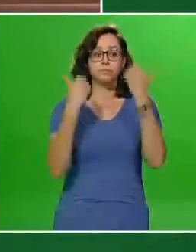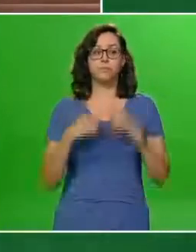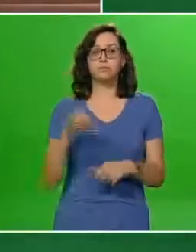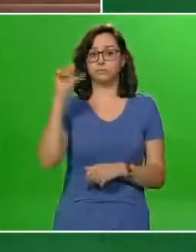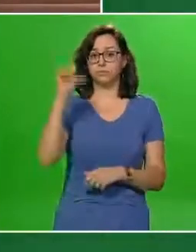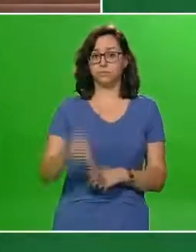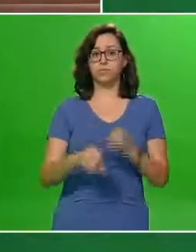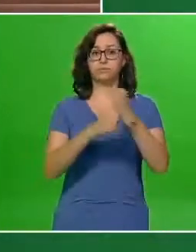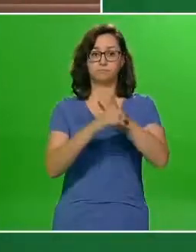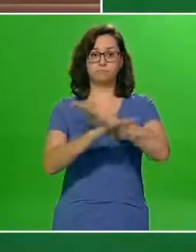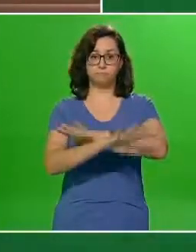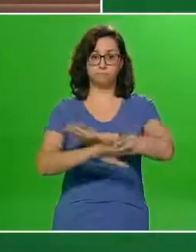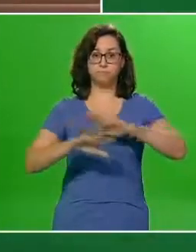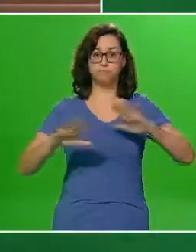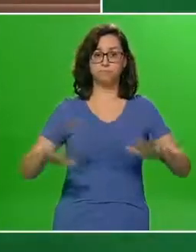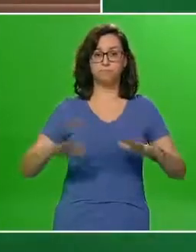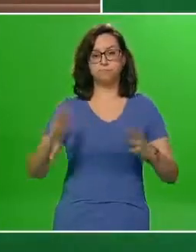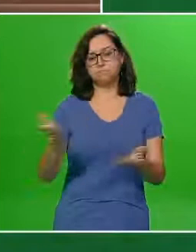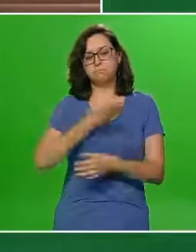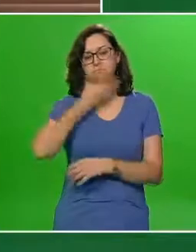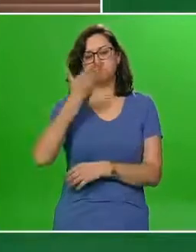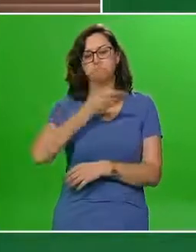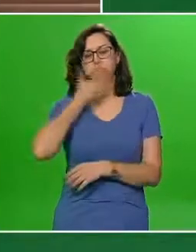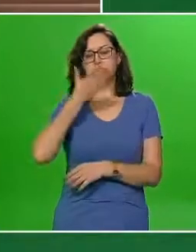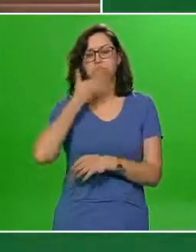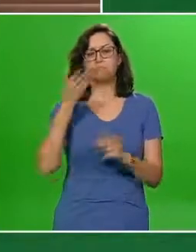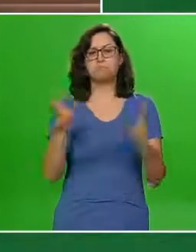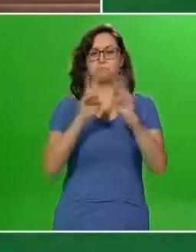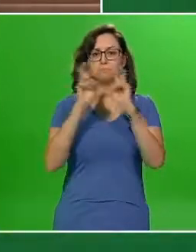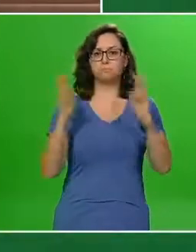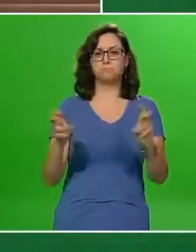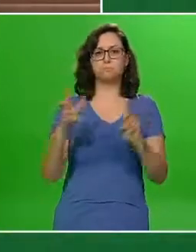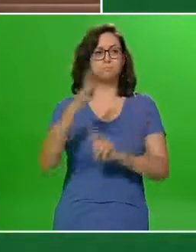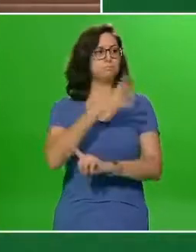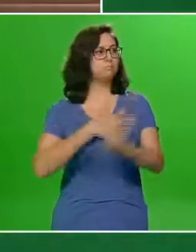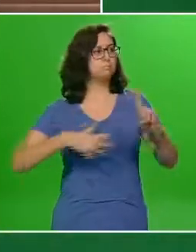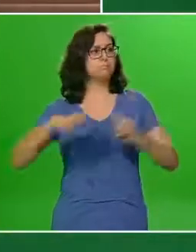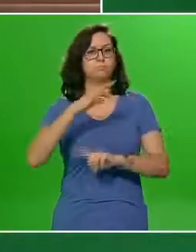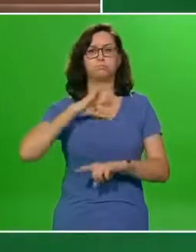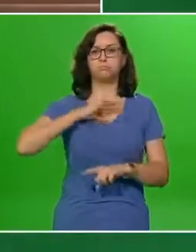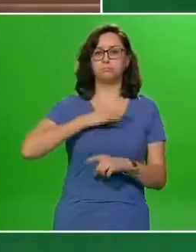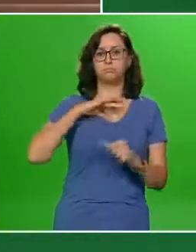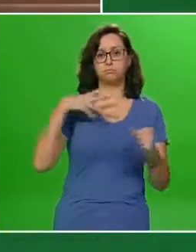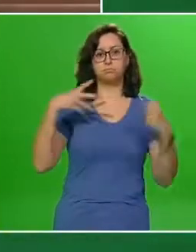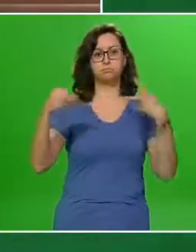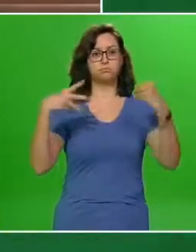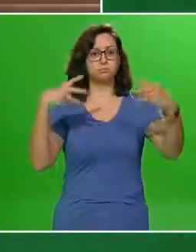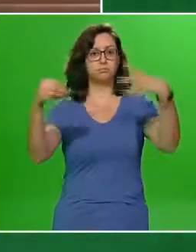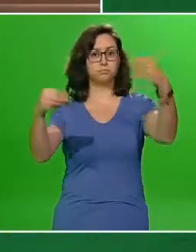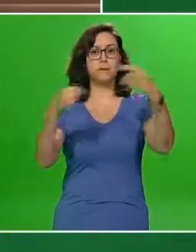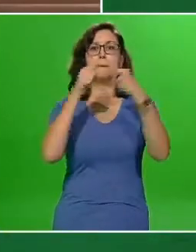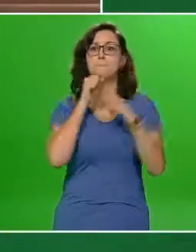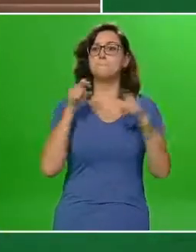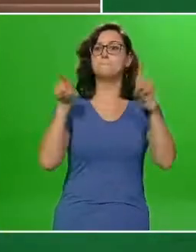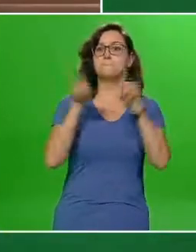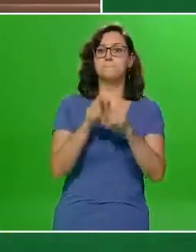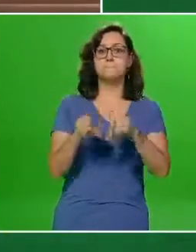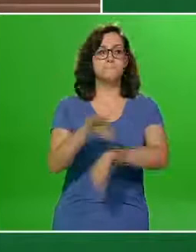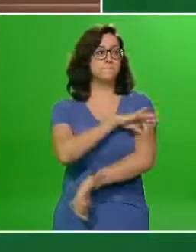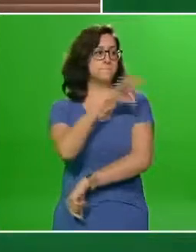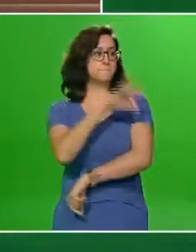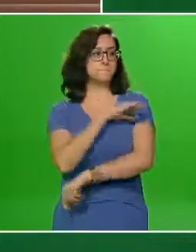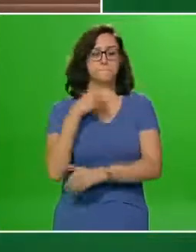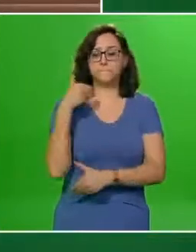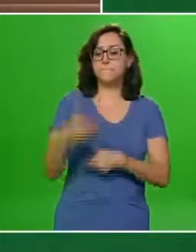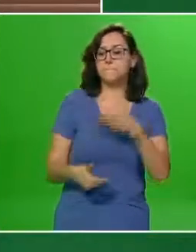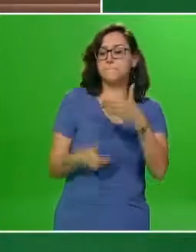presentar, como es habitual, el panorama epidemiológico y después el avance de vacunación, y